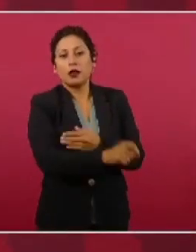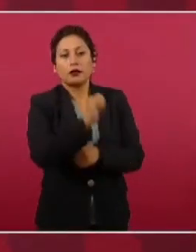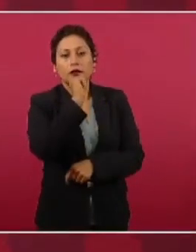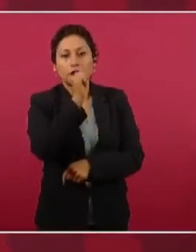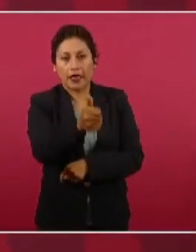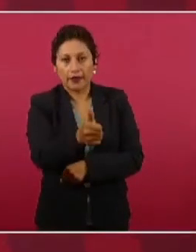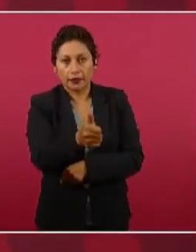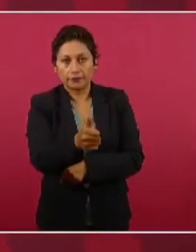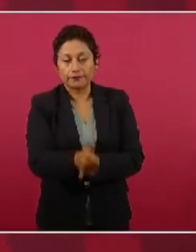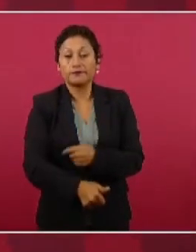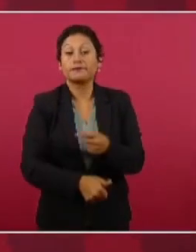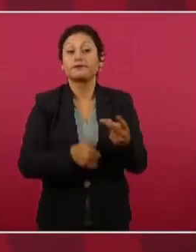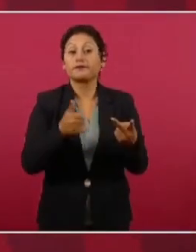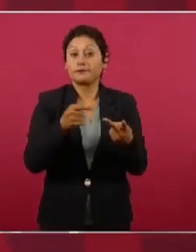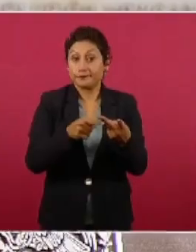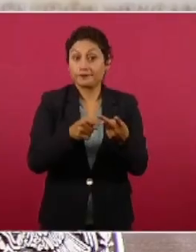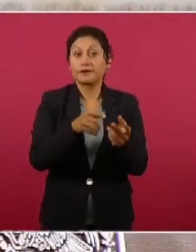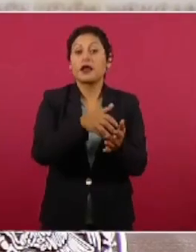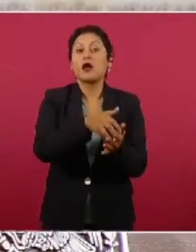austeridad